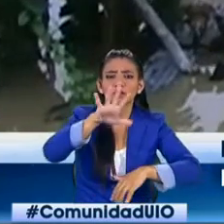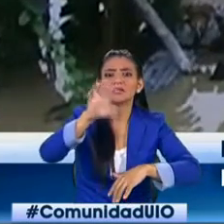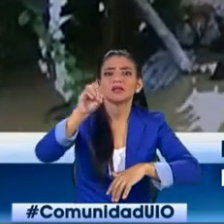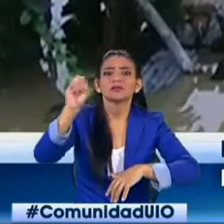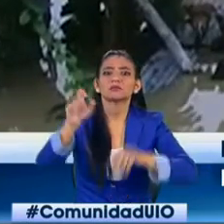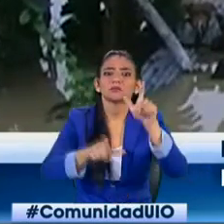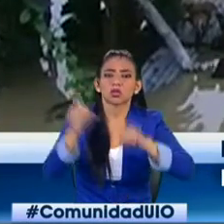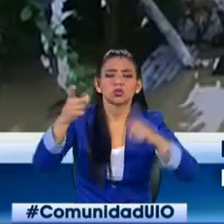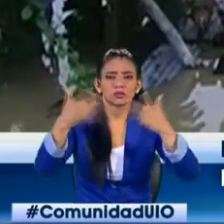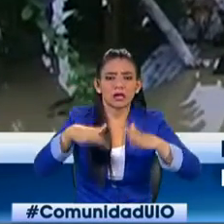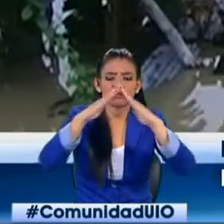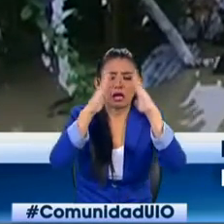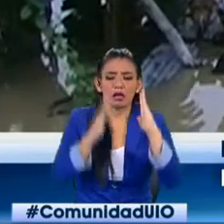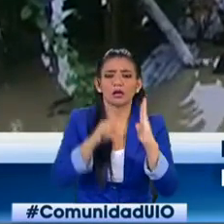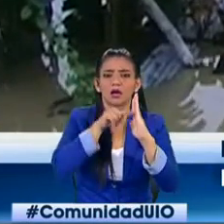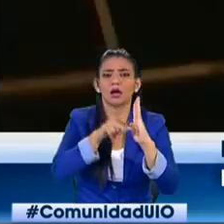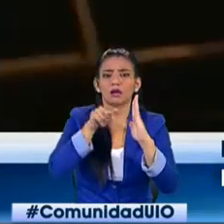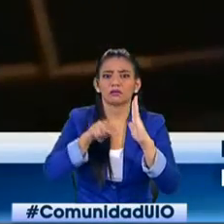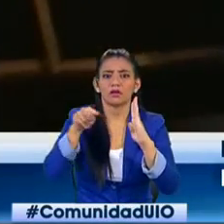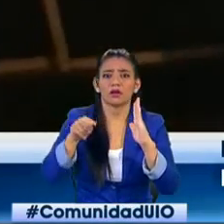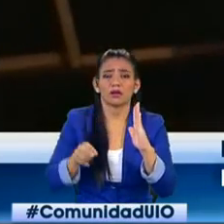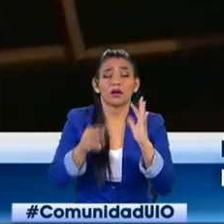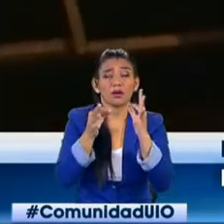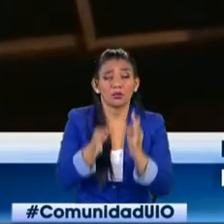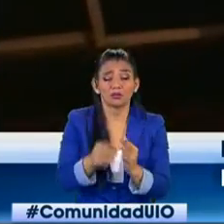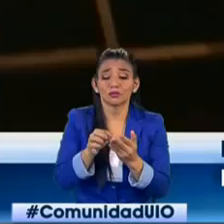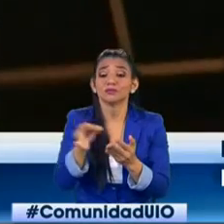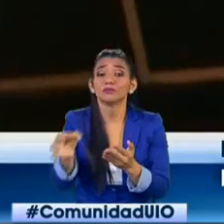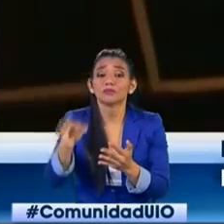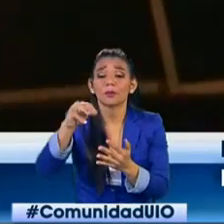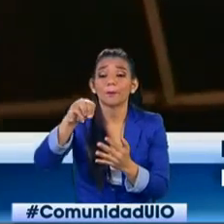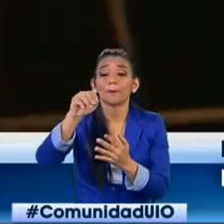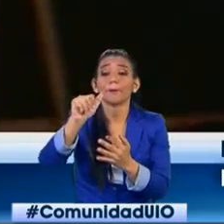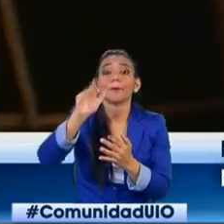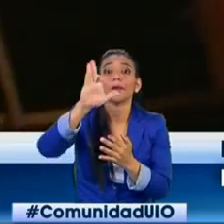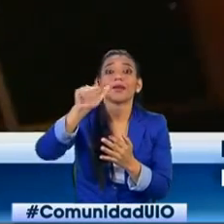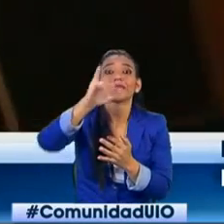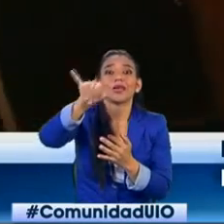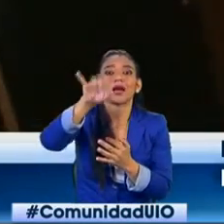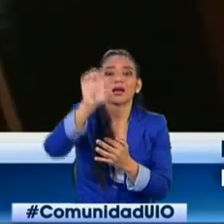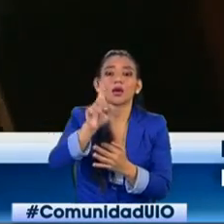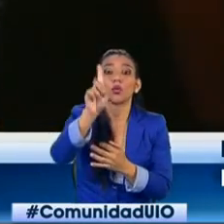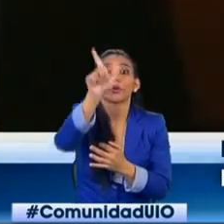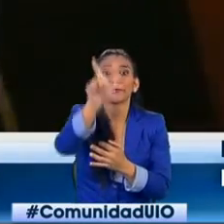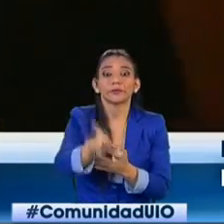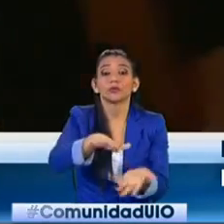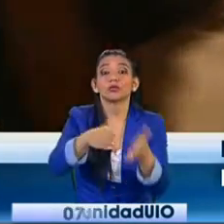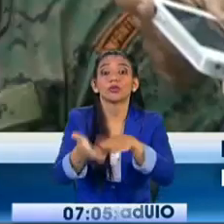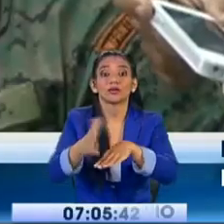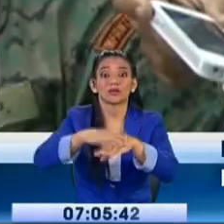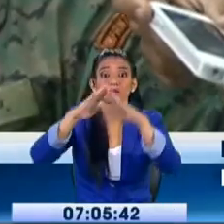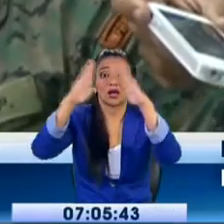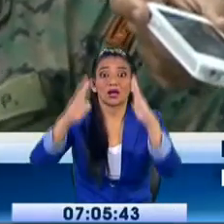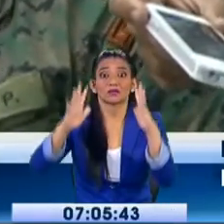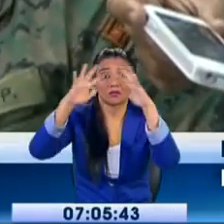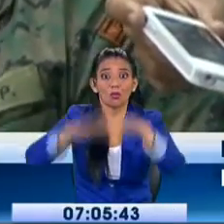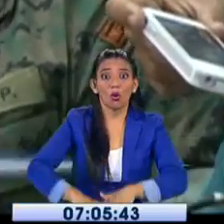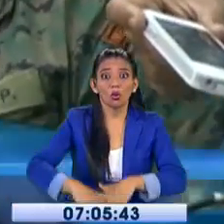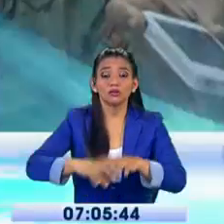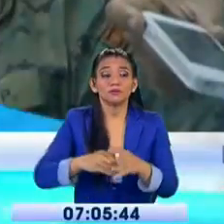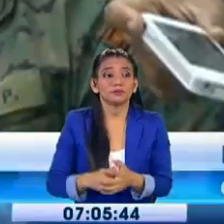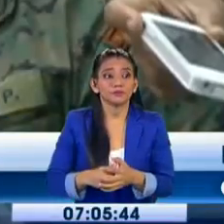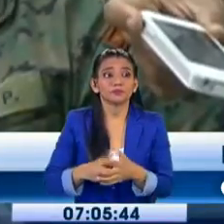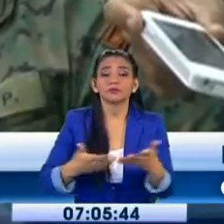en albergues y lamentablemente en el sector de Mataje una persona murió producto del desplome de su vivienda. La mesa de seguridad ha